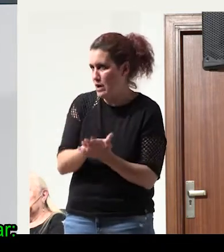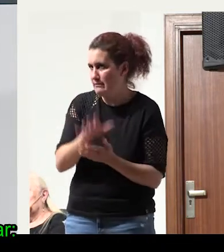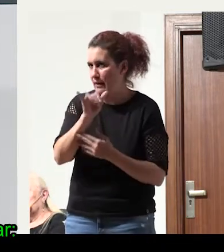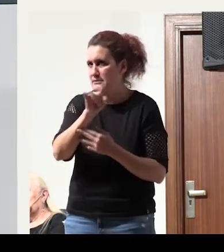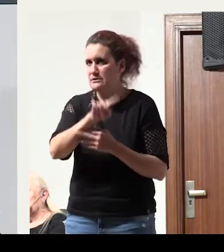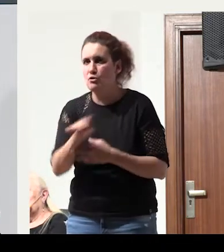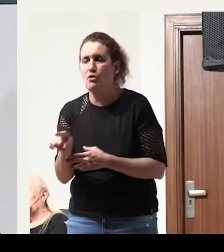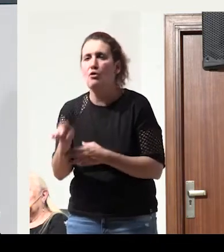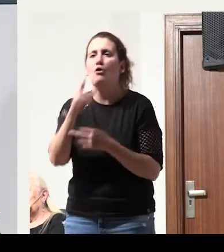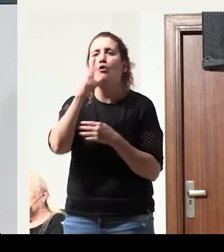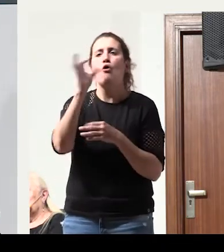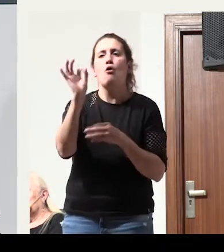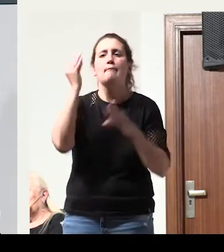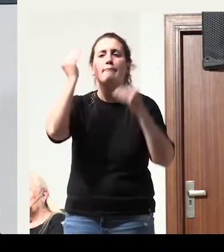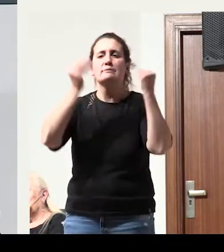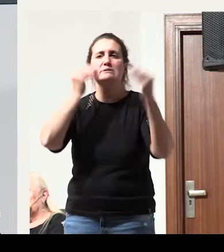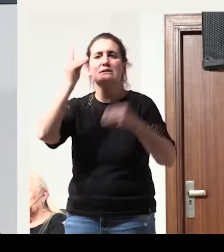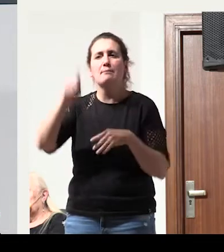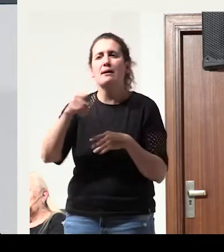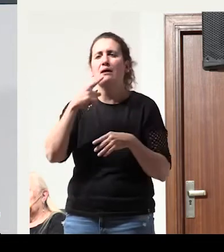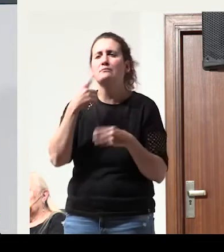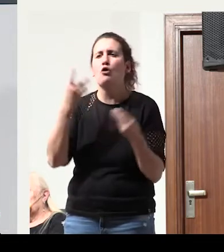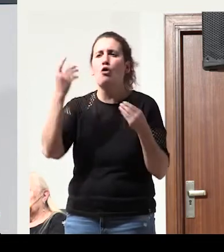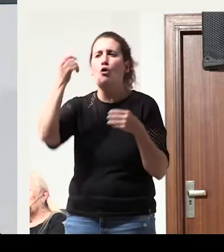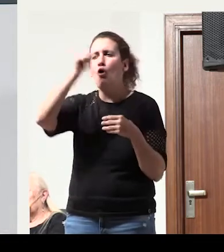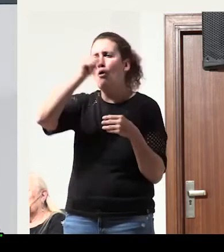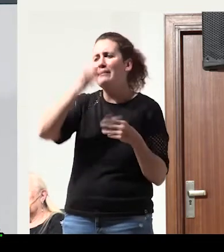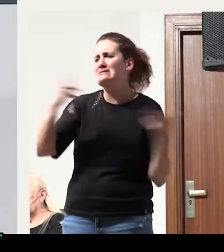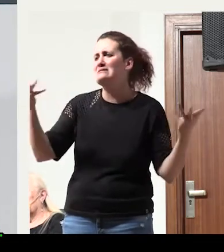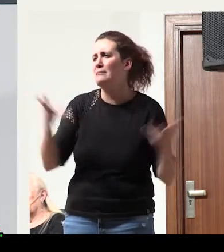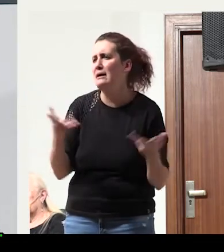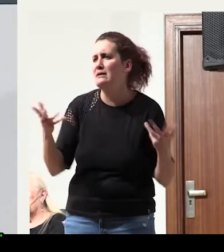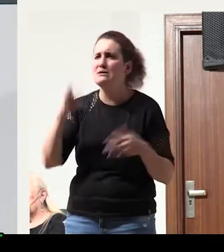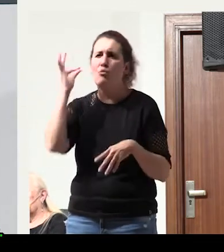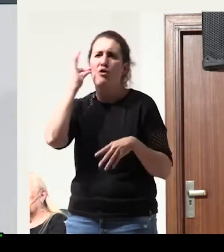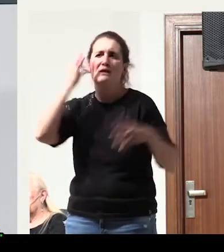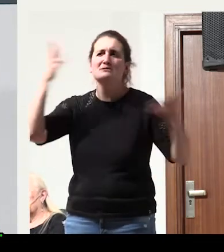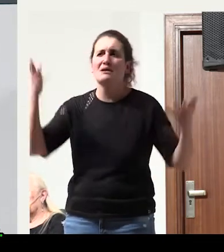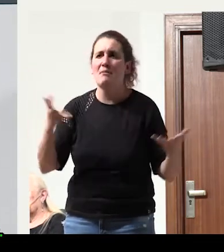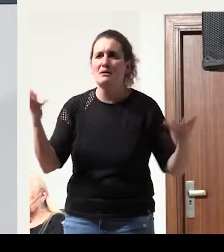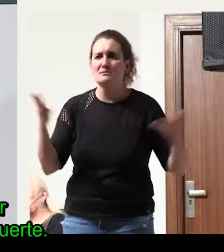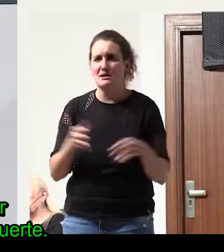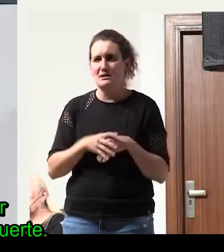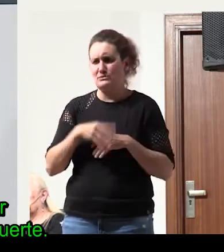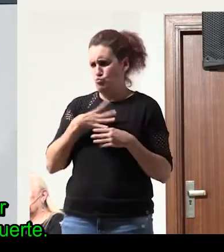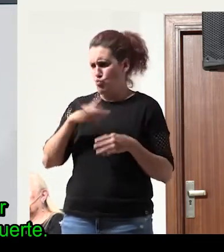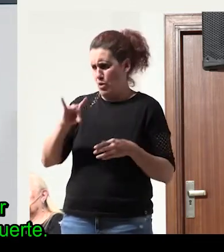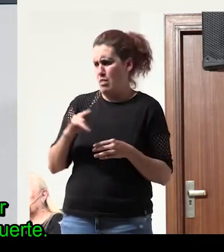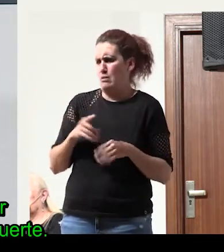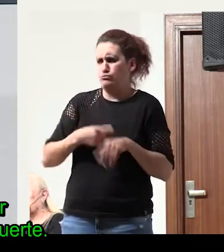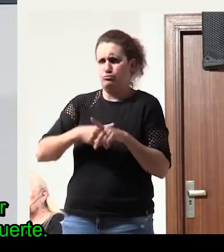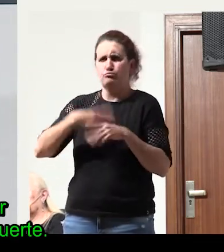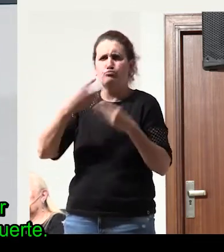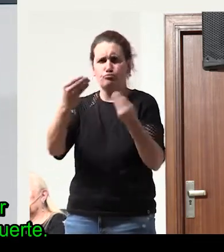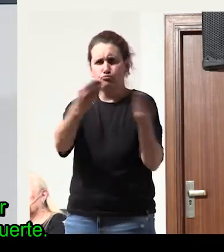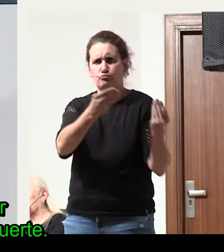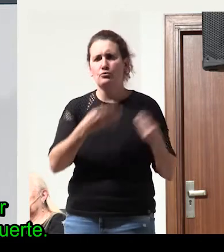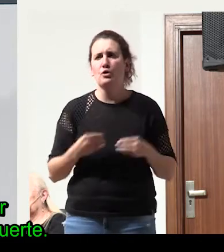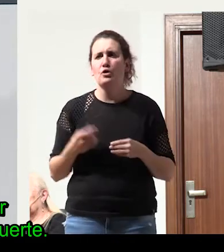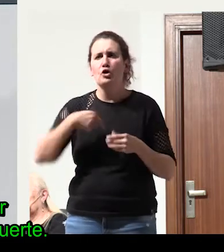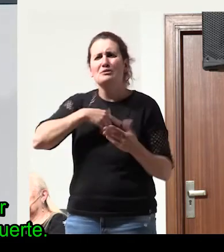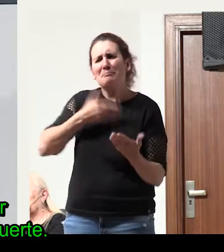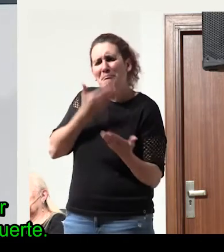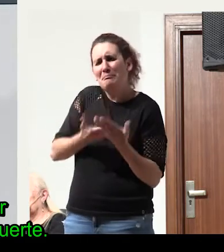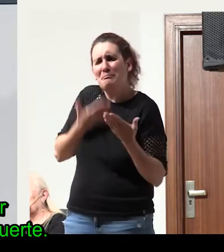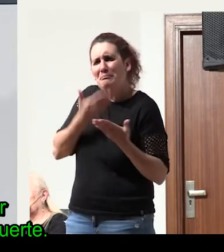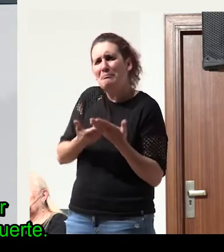pensar entonces qué pasa con los hombres, qué pasa con las mujeres, o sea, se puede a muchos niveles, ¿no? ¿Qué tenemos que reivindicar las feministas en el